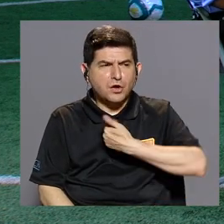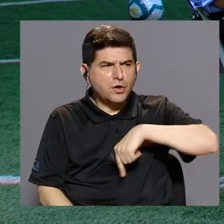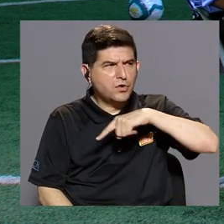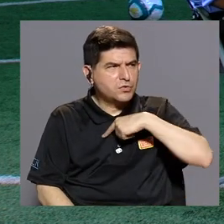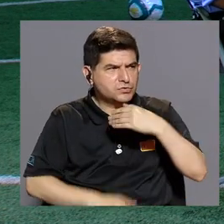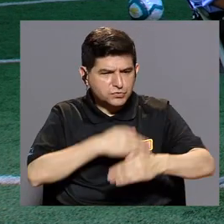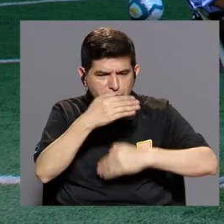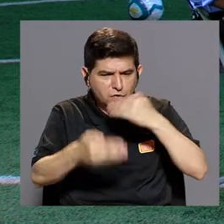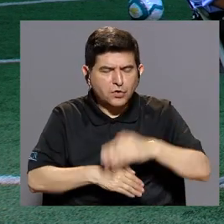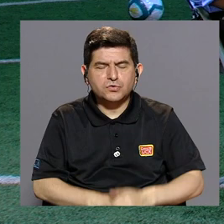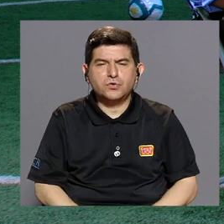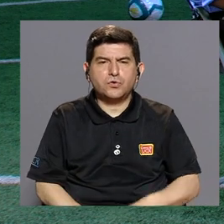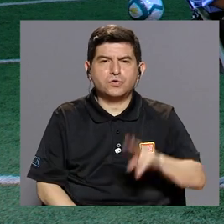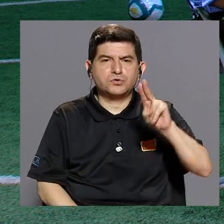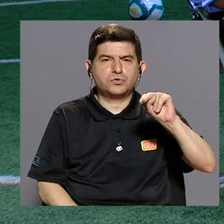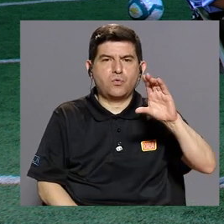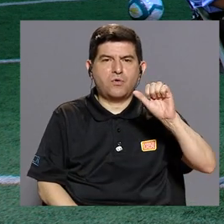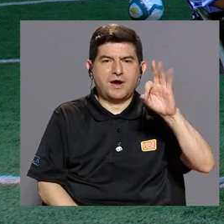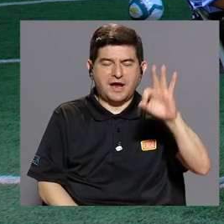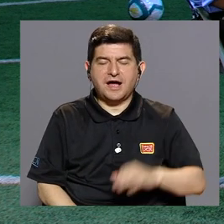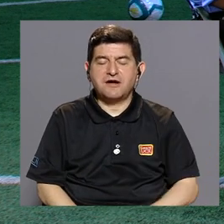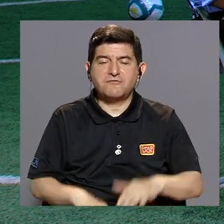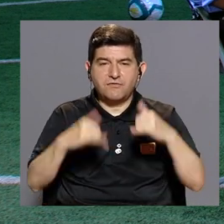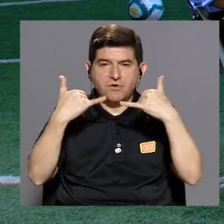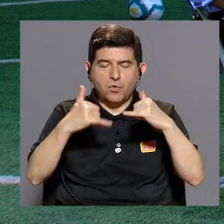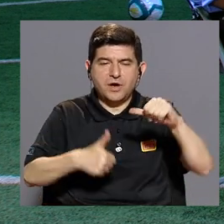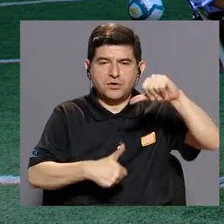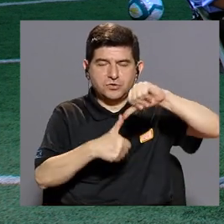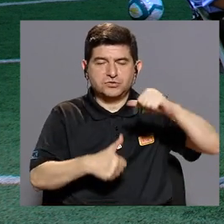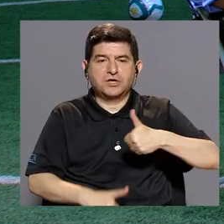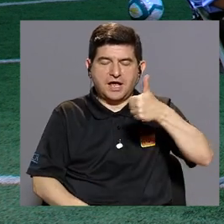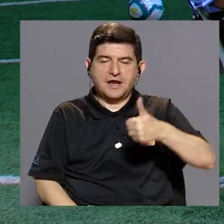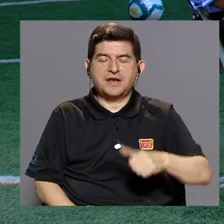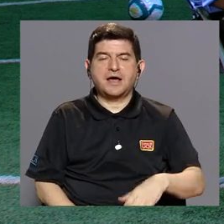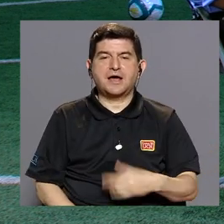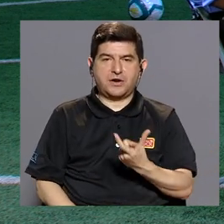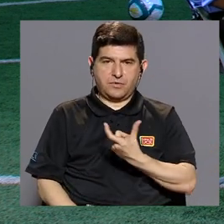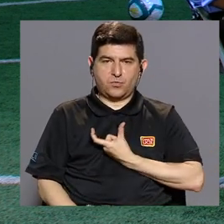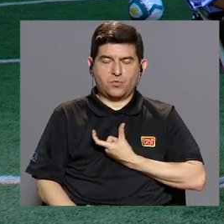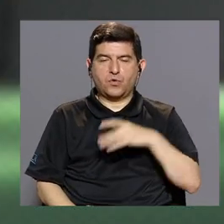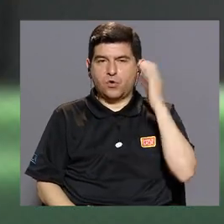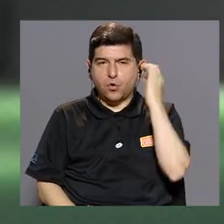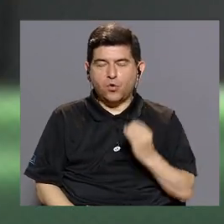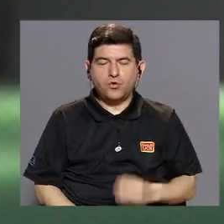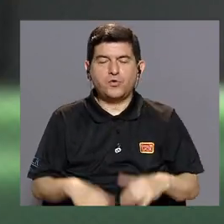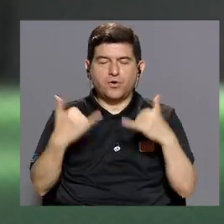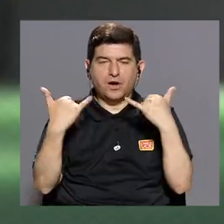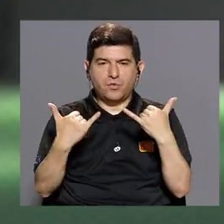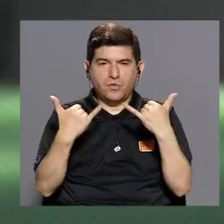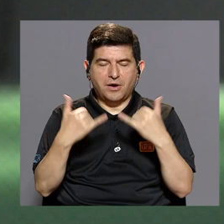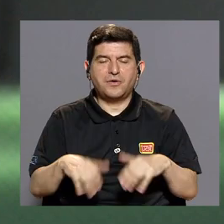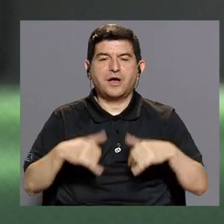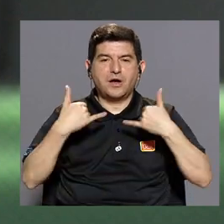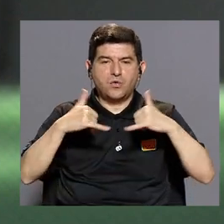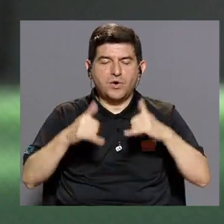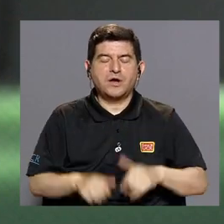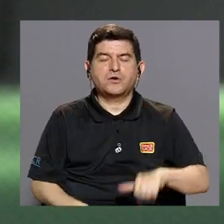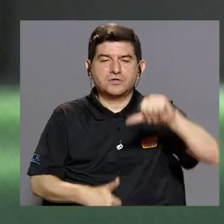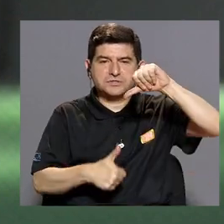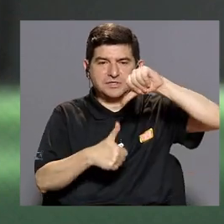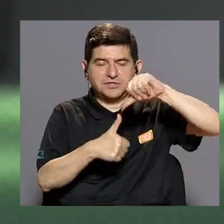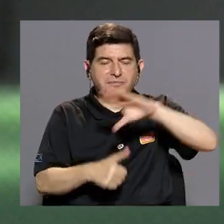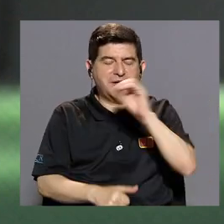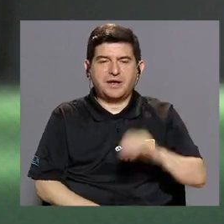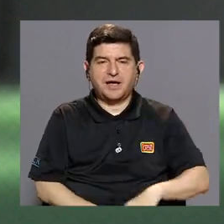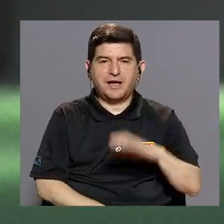Estuvimos en los procesos UNCAF, estuvimos en Juegos Centroamericanos, que gracias a Dios ganamos oro, y nos correspondía a Juegos Centroamericanos y el Caribe, que estábamos defendiendo una medalla